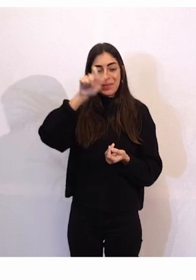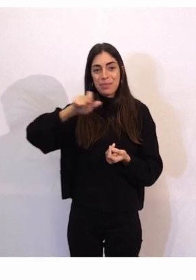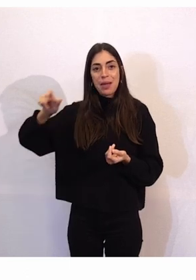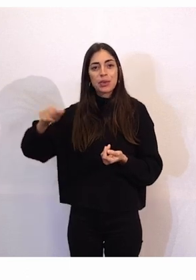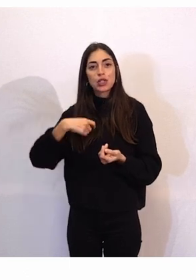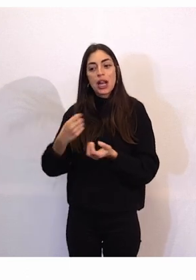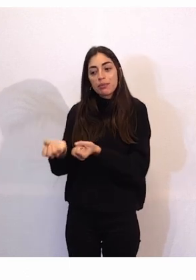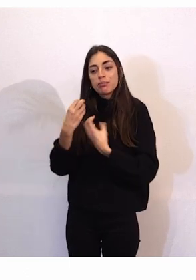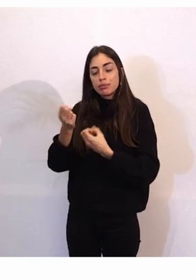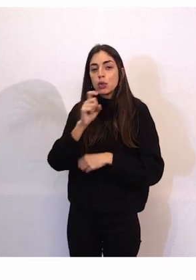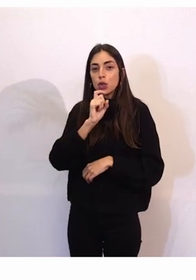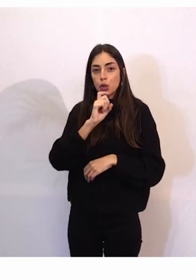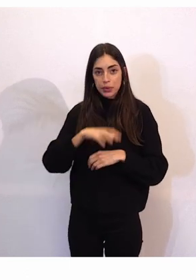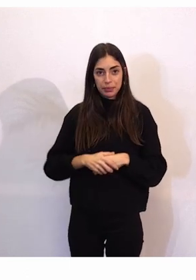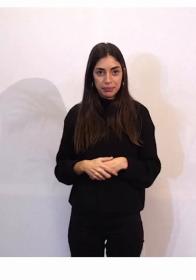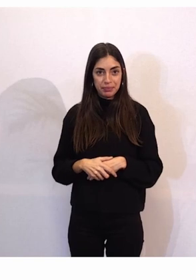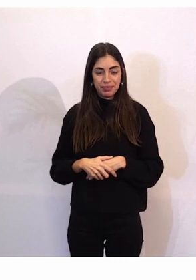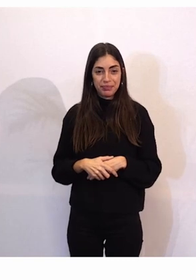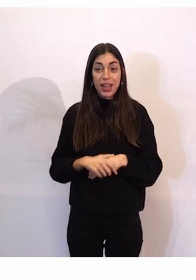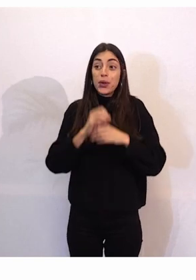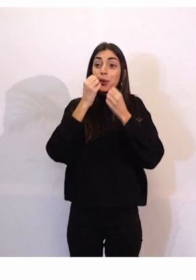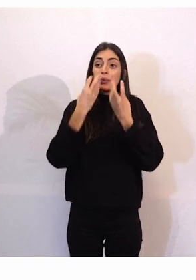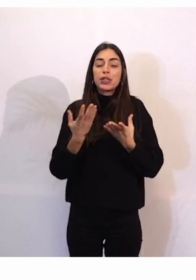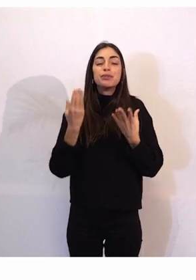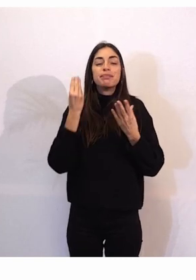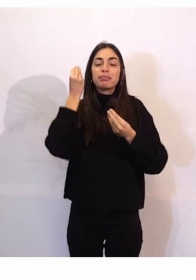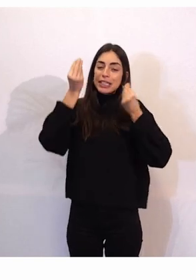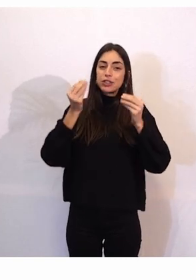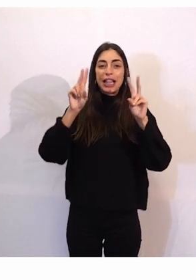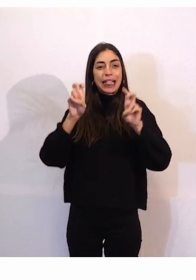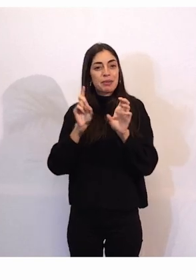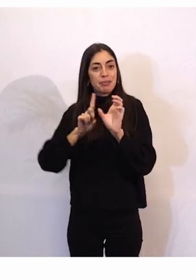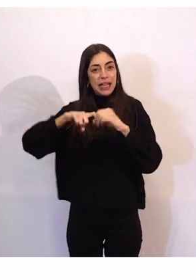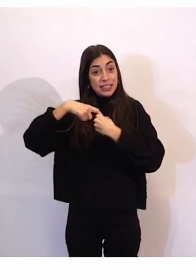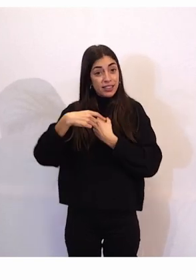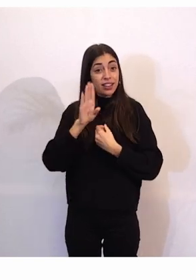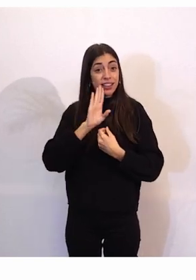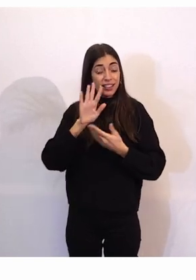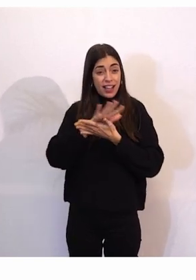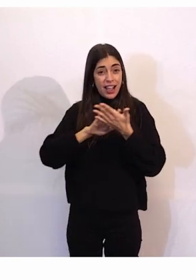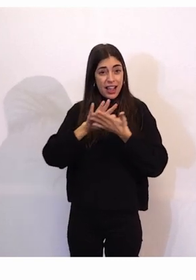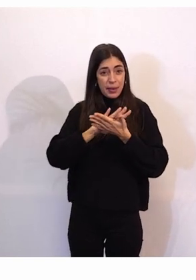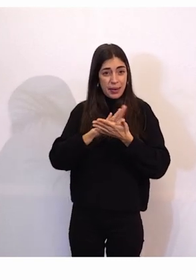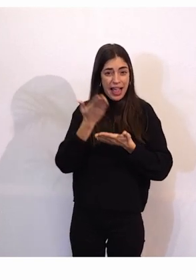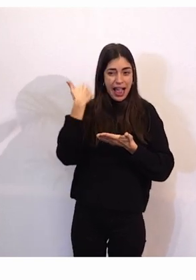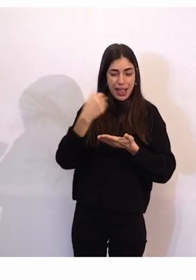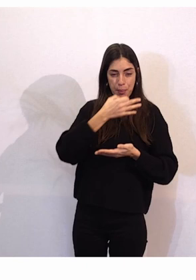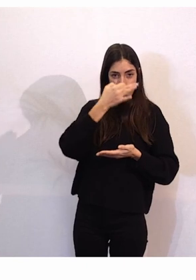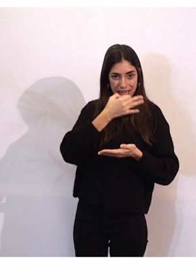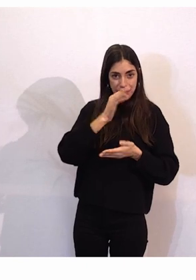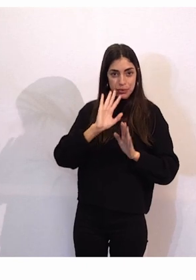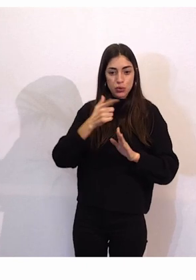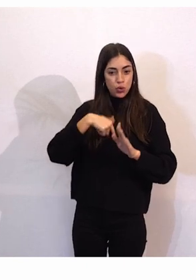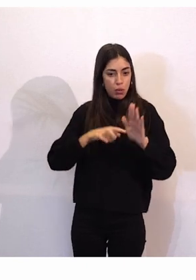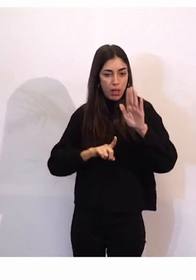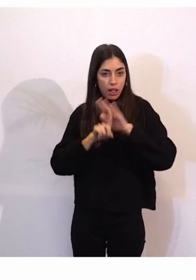Bueno, pues yo creo que el tema de la participación también se hablaba ayer por la tarde. Hemos avanzado mucho, pero queda